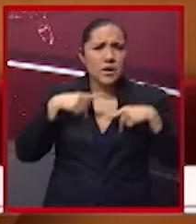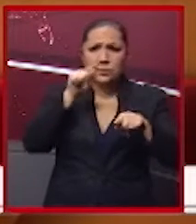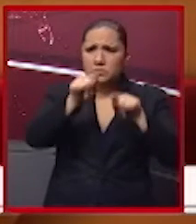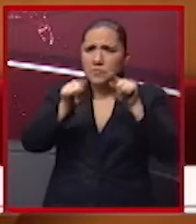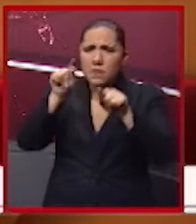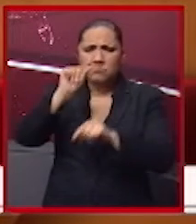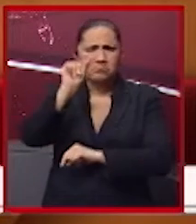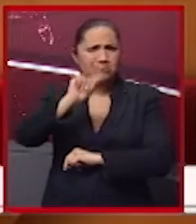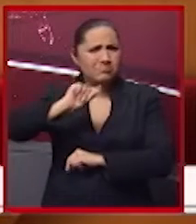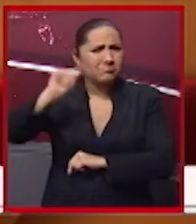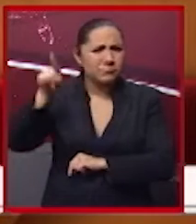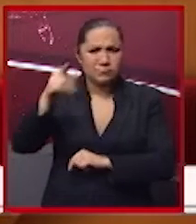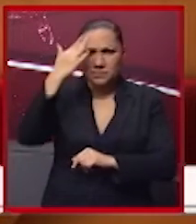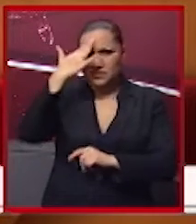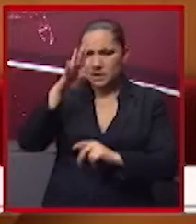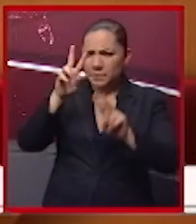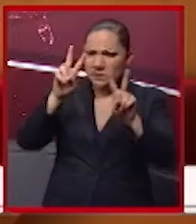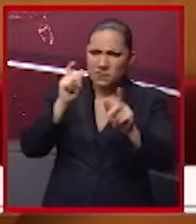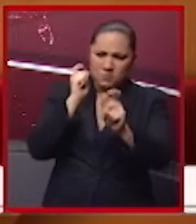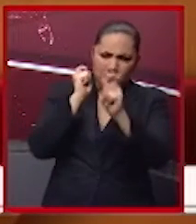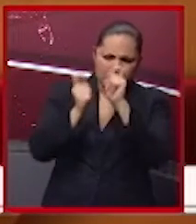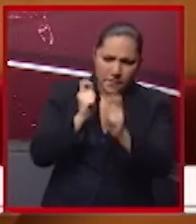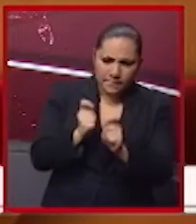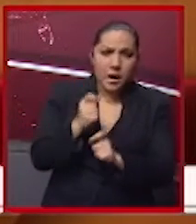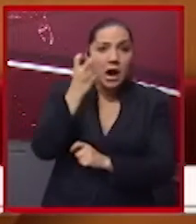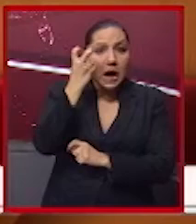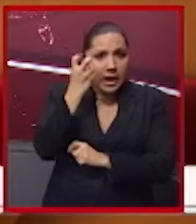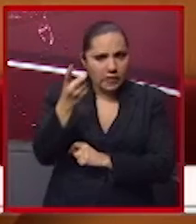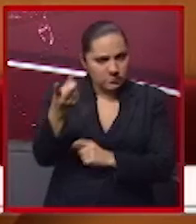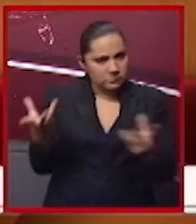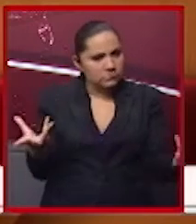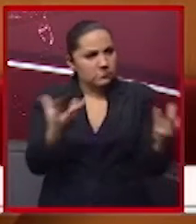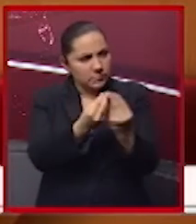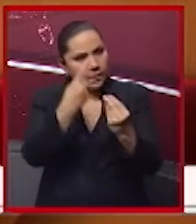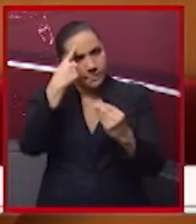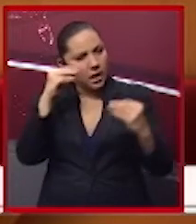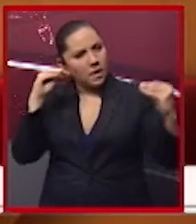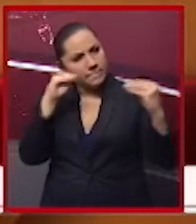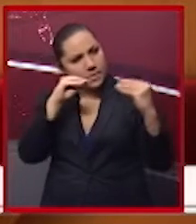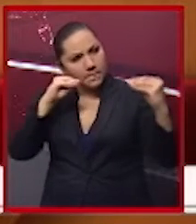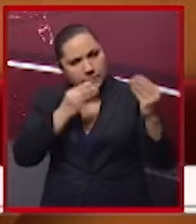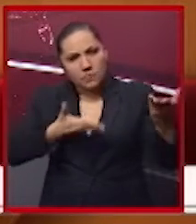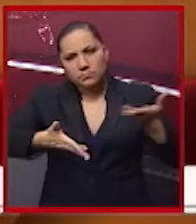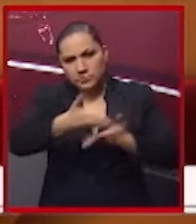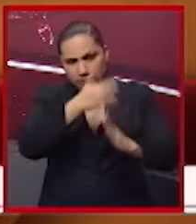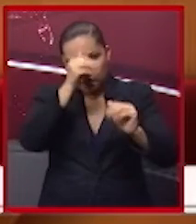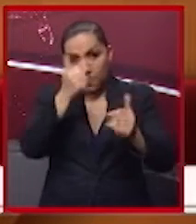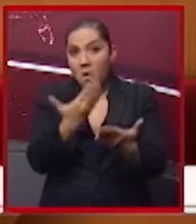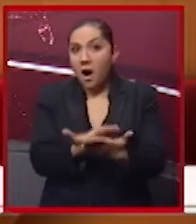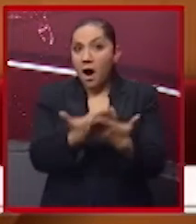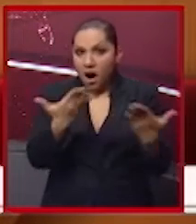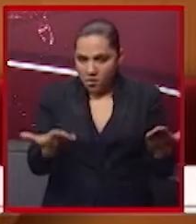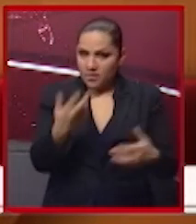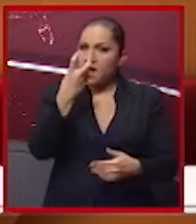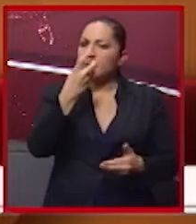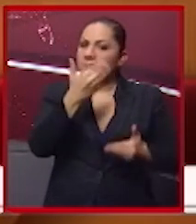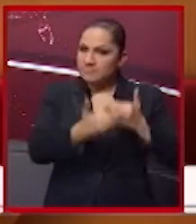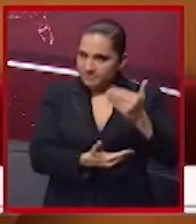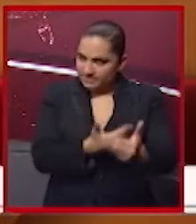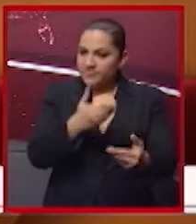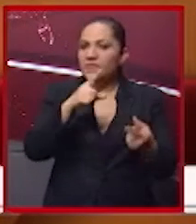y hoy tenemos algunos resultados a la vista. El más importante de ellos es el Tratado Estados Unidos-México-Canadá,